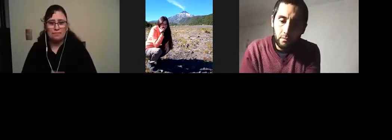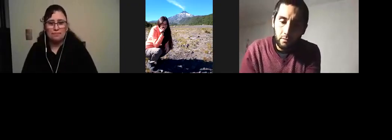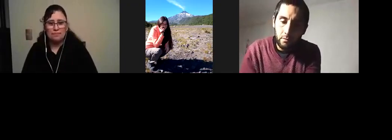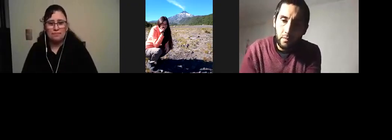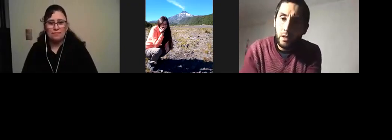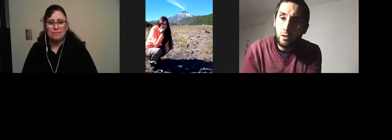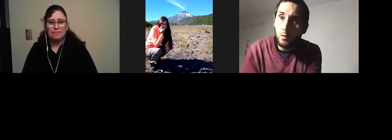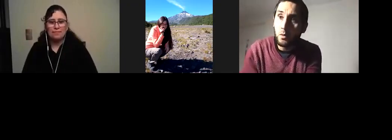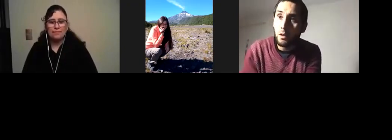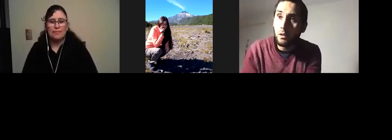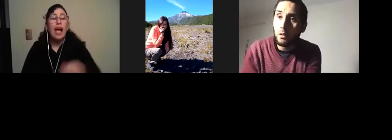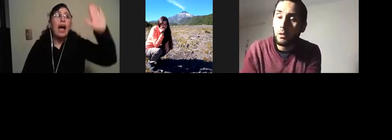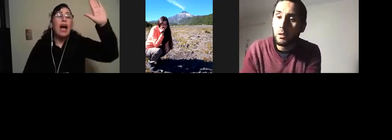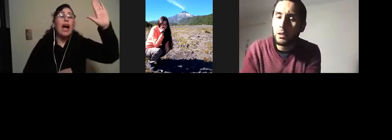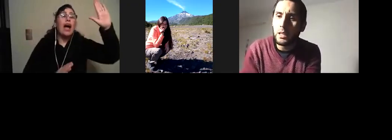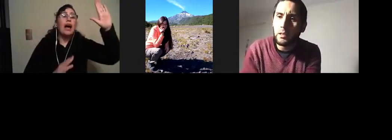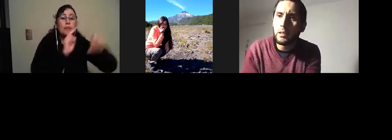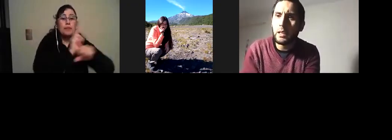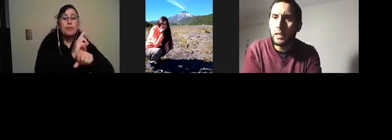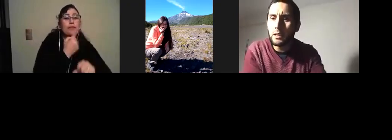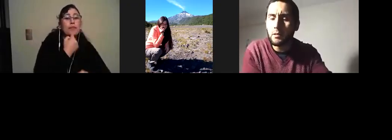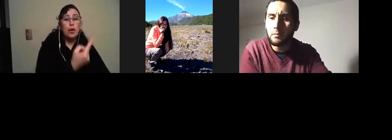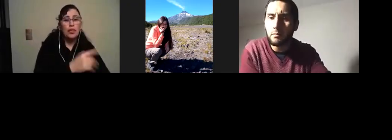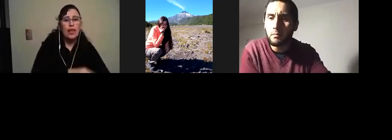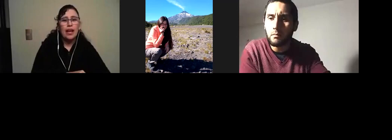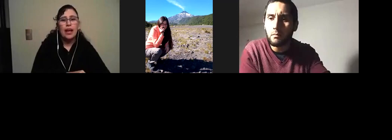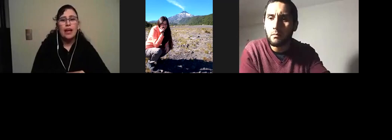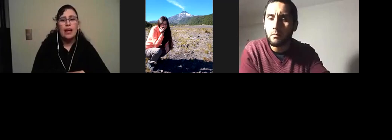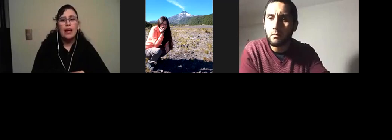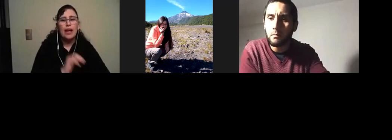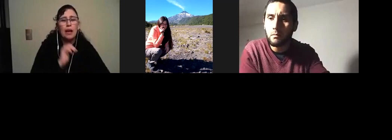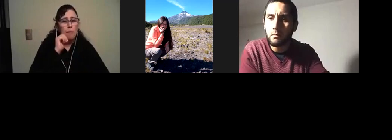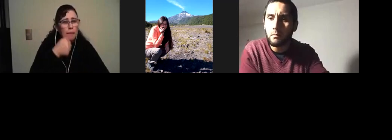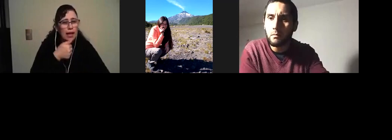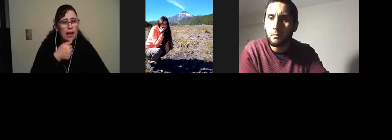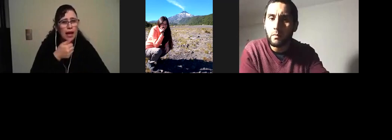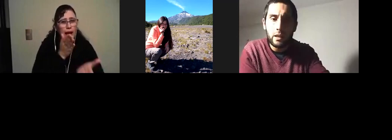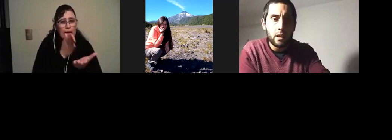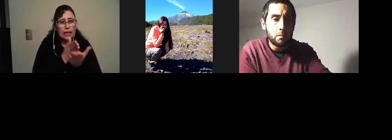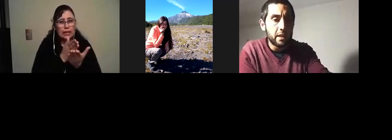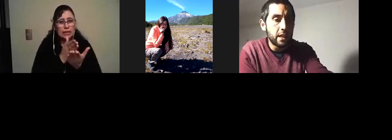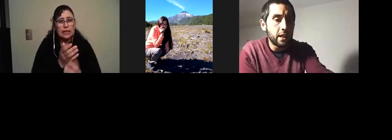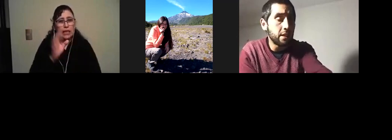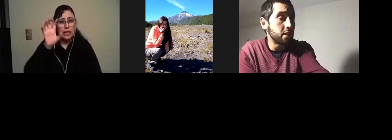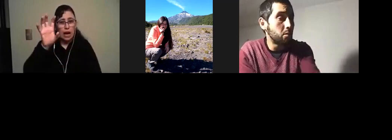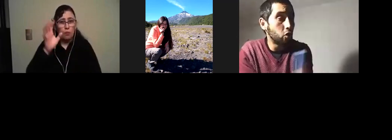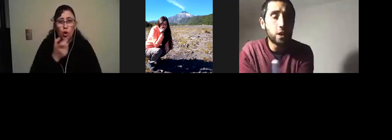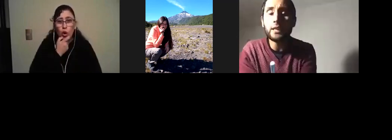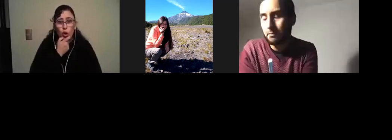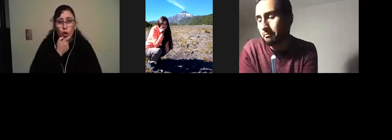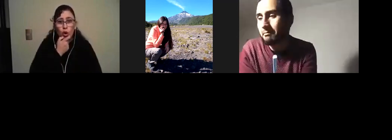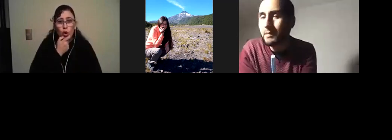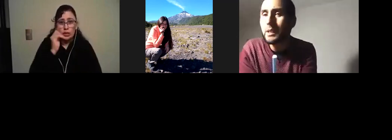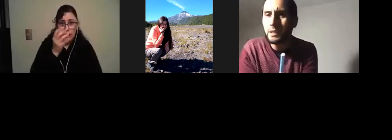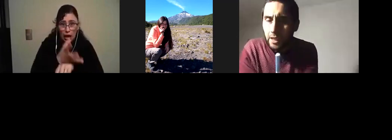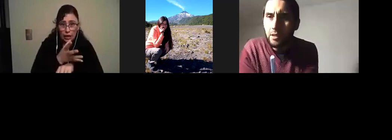Gracias, profe. Lo que le iba a preguntar, mañana vamos a Adelante. tener clase en trauma. Mañana clase de traumatología,